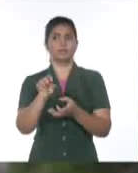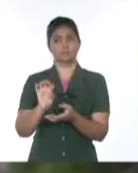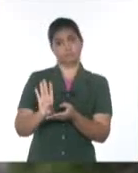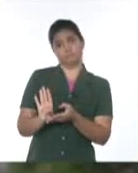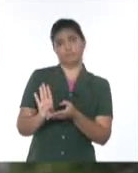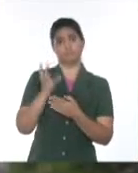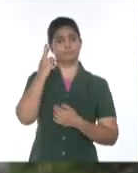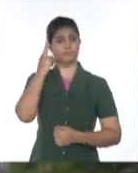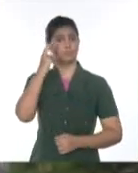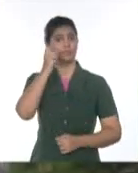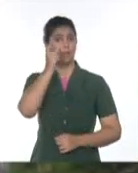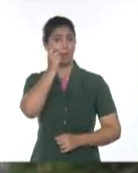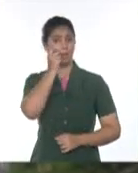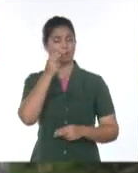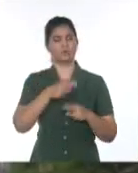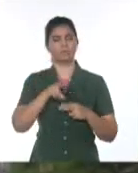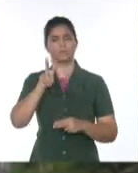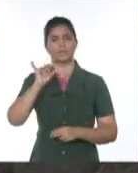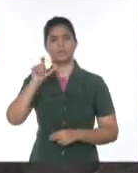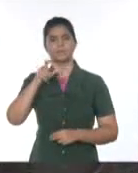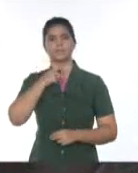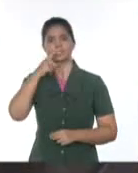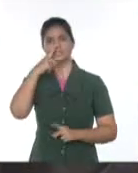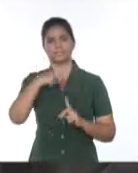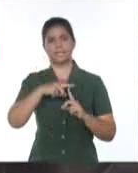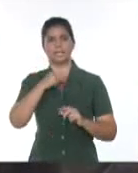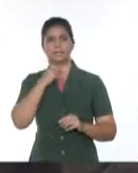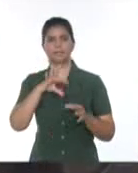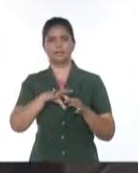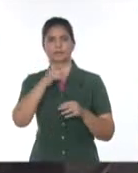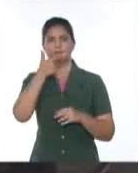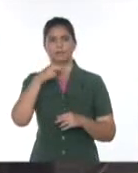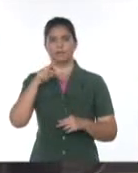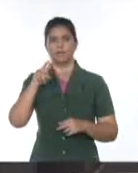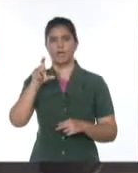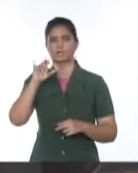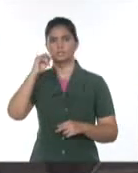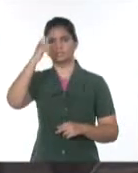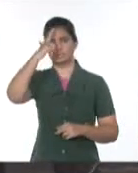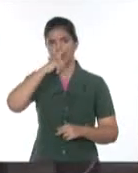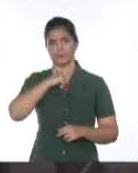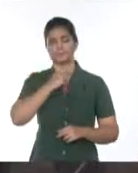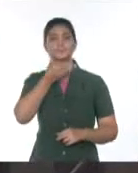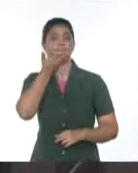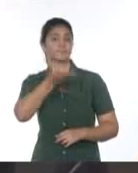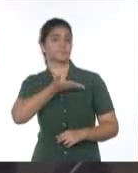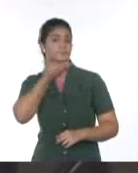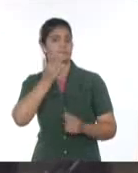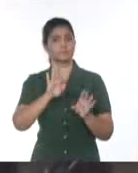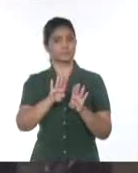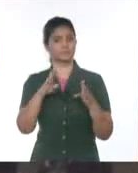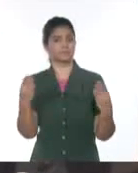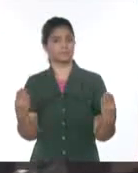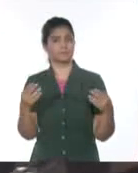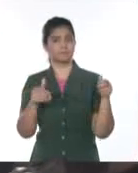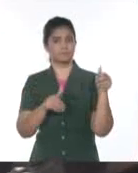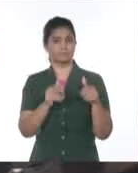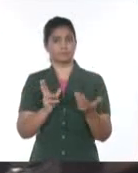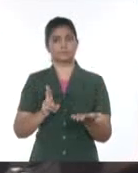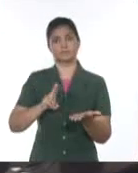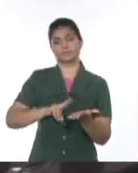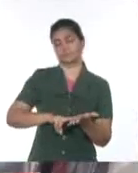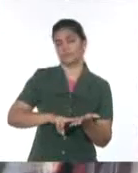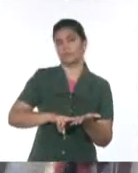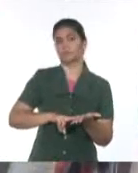mayor general Vicente García González. Las palabras inaugurales de la cita estuvieron a cargo de la miembro del Consejo de Estado